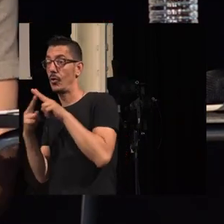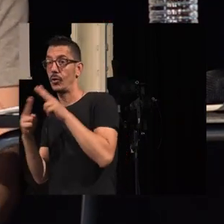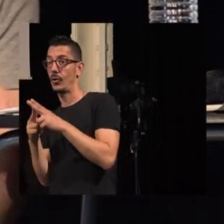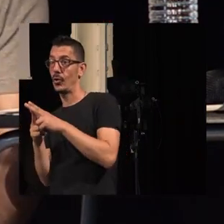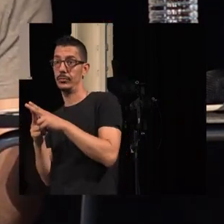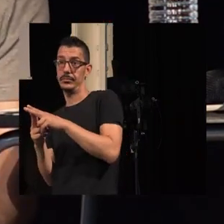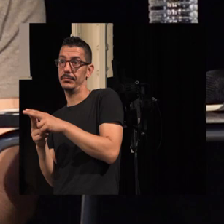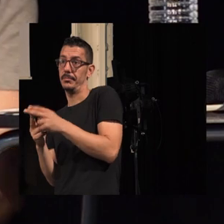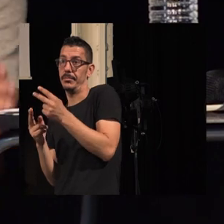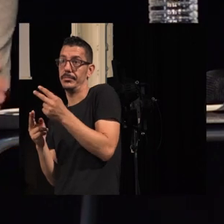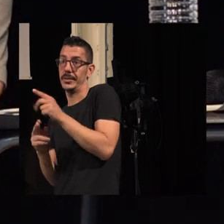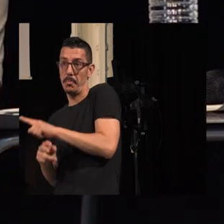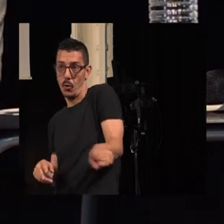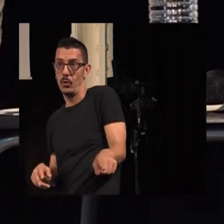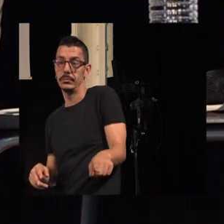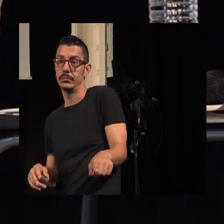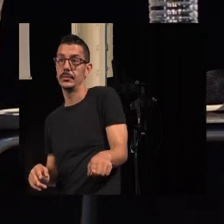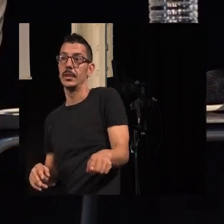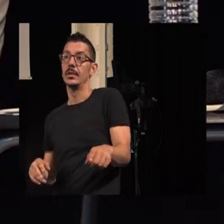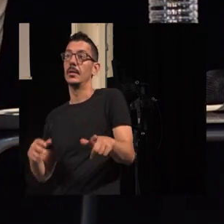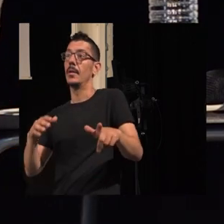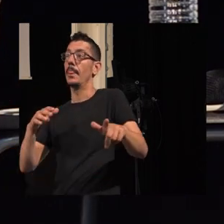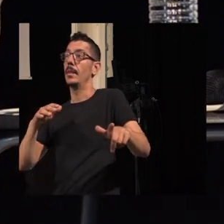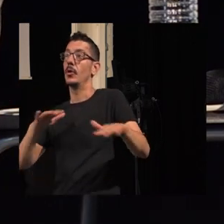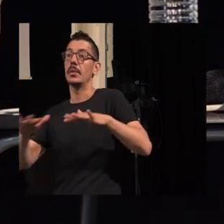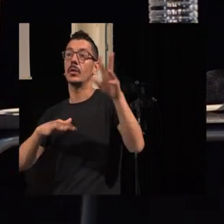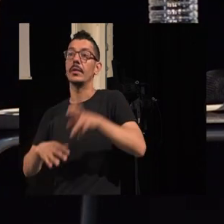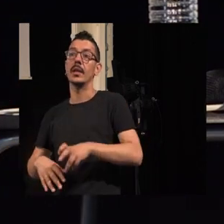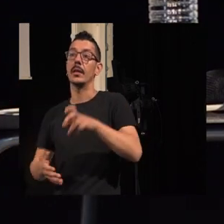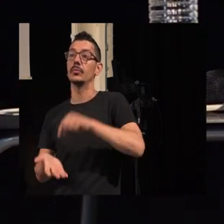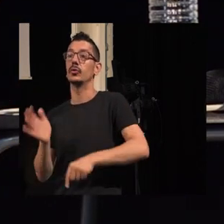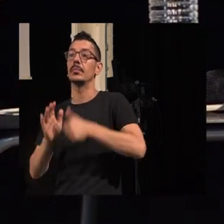en los movimientos, son todas personas jóvenes.